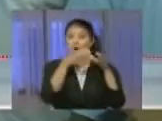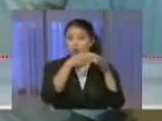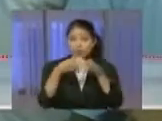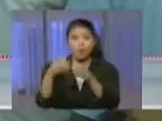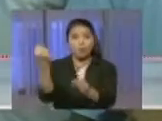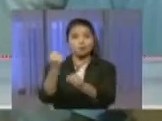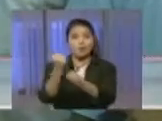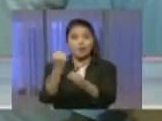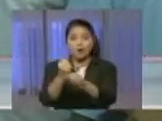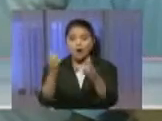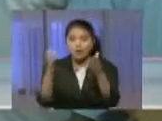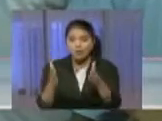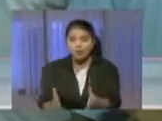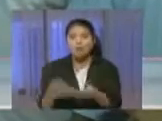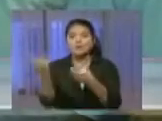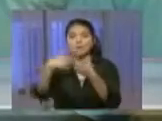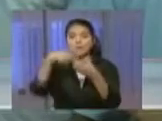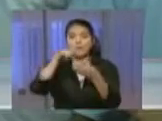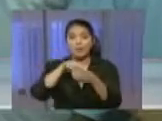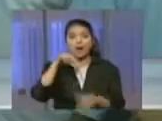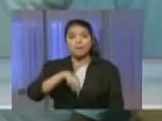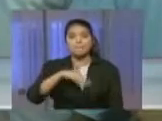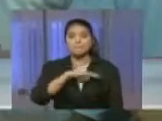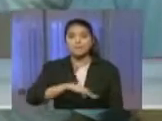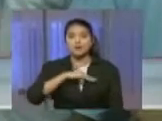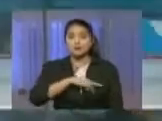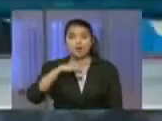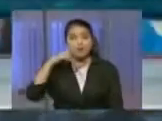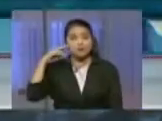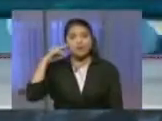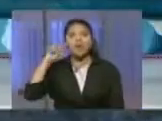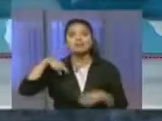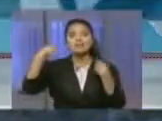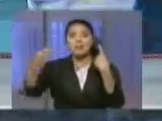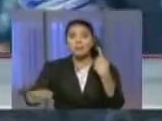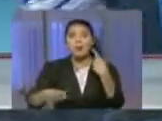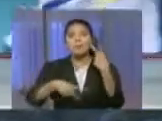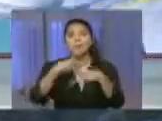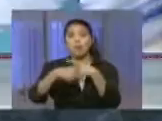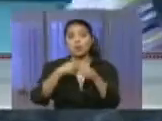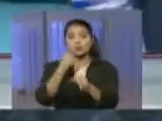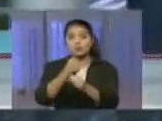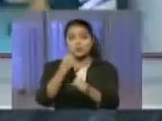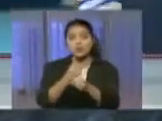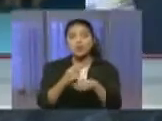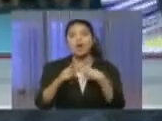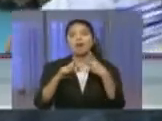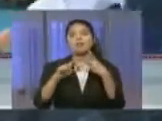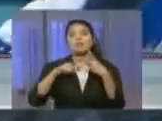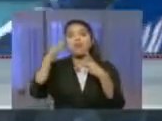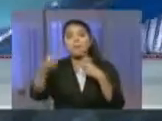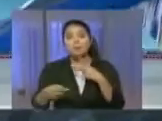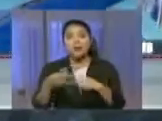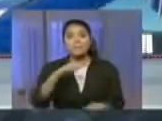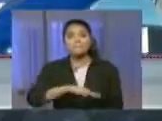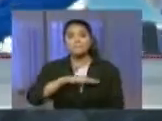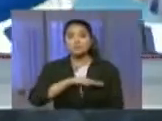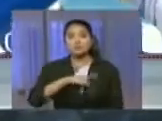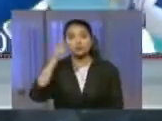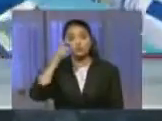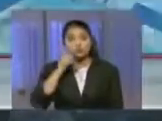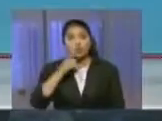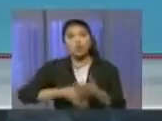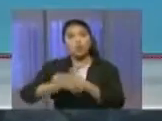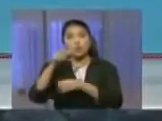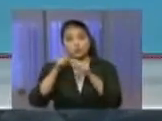trabajadores incorporados a la misión ribas y luego las Rivas productiva y luego la misión sucre para que sigan su